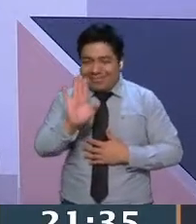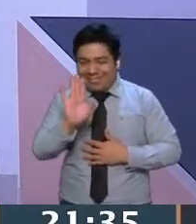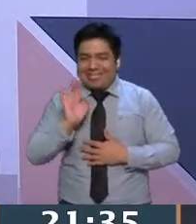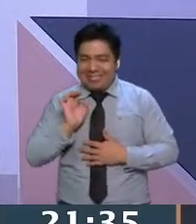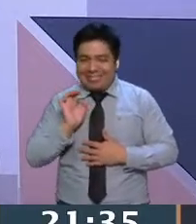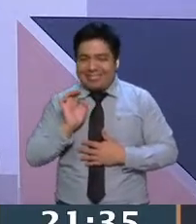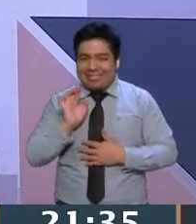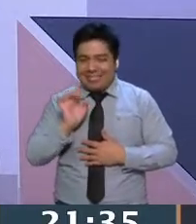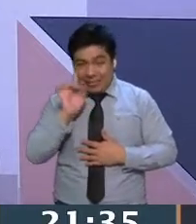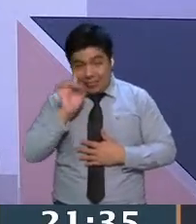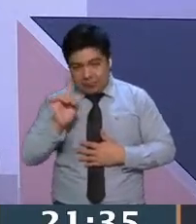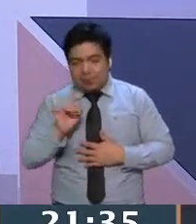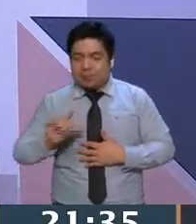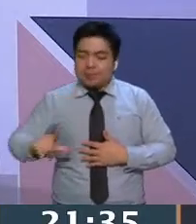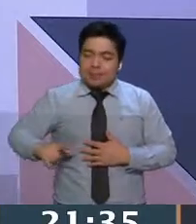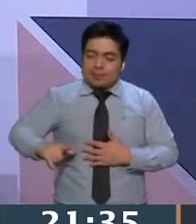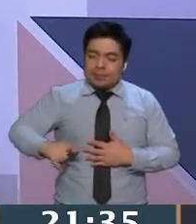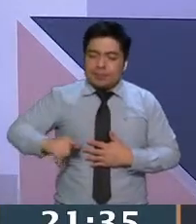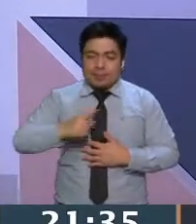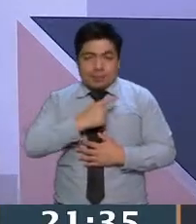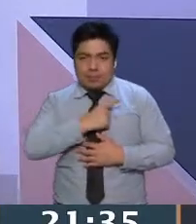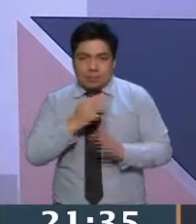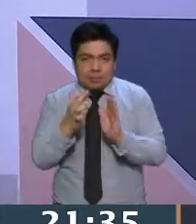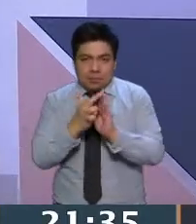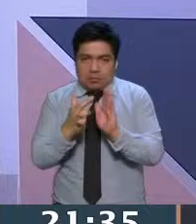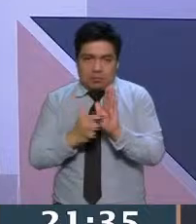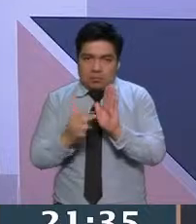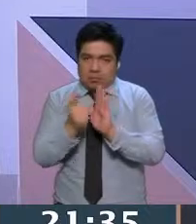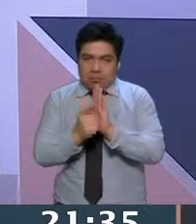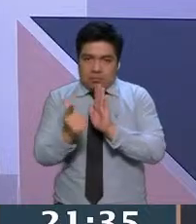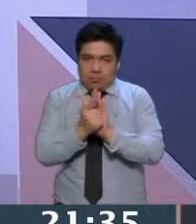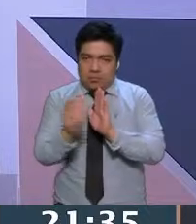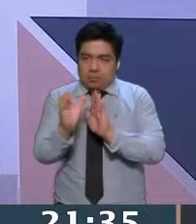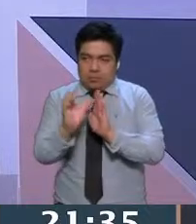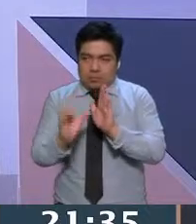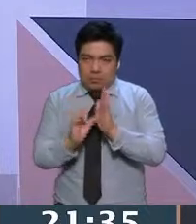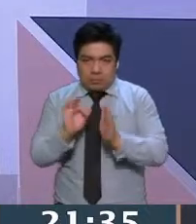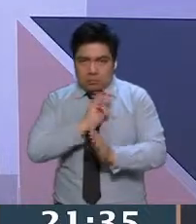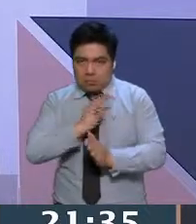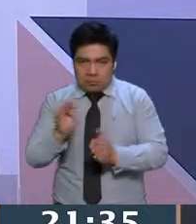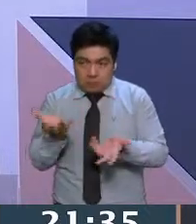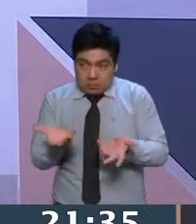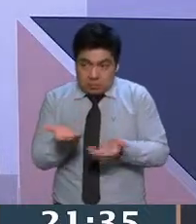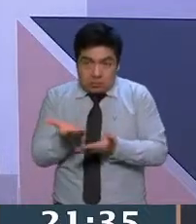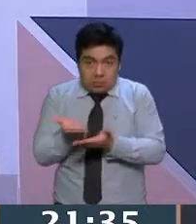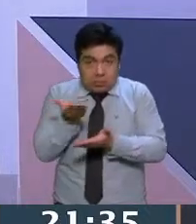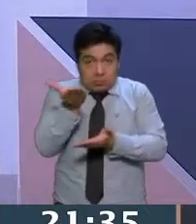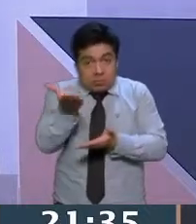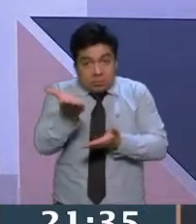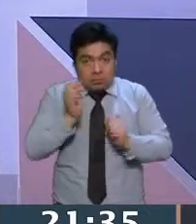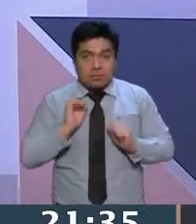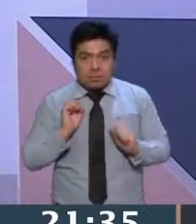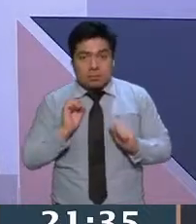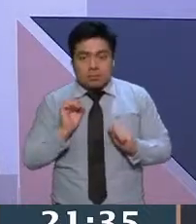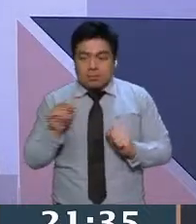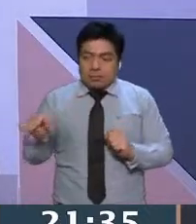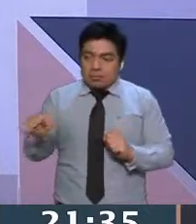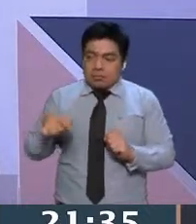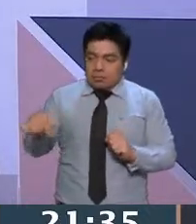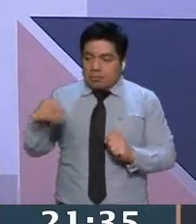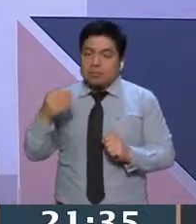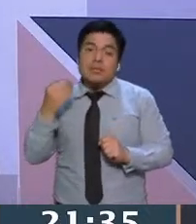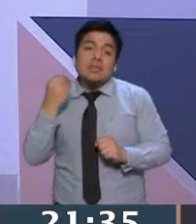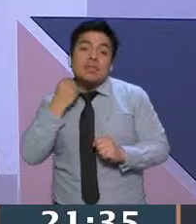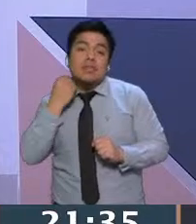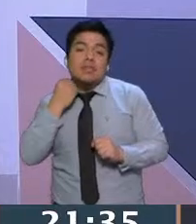prerrogativa del Ejecutivo presentar reformas constitucionales. Claro. Pero lo que sigue y lo que no han querido hacer los